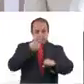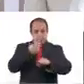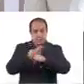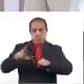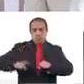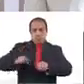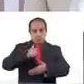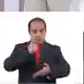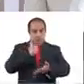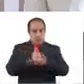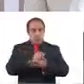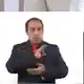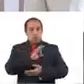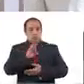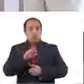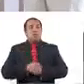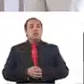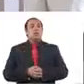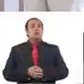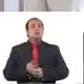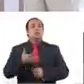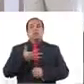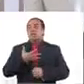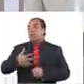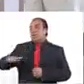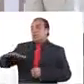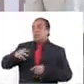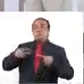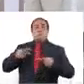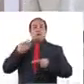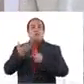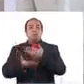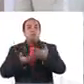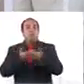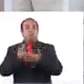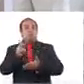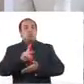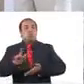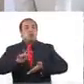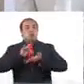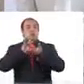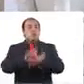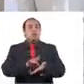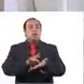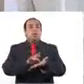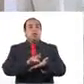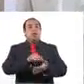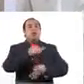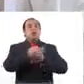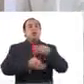de la ciudad para poder ser servidores públicos para poder ayudar pues en toda la logística y todo el apoyo a los adultos mayores Gracias Gracias Gracias Gracias Gracias.